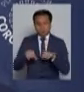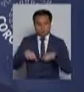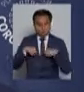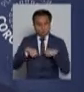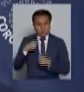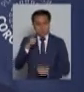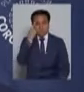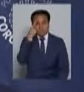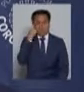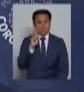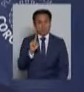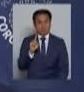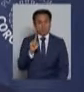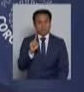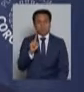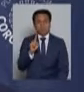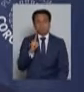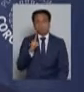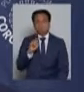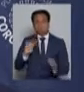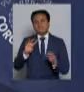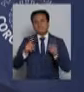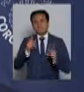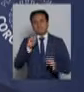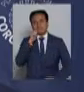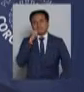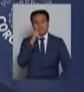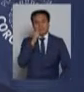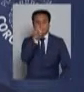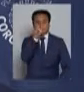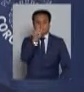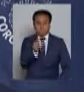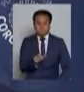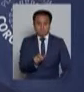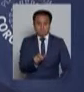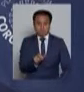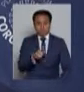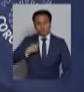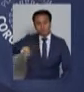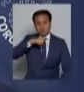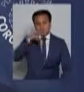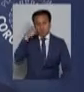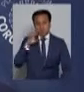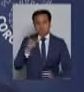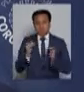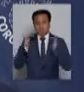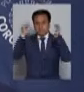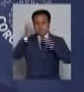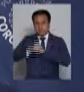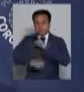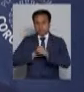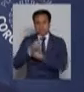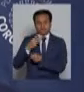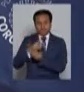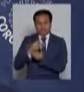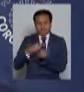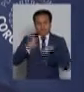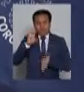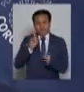jóvenes, pero sí se traduce en que una persona, como ya sabemos, de mayor edad tiene mucho más riesgo